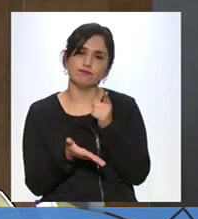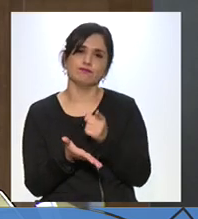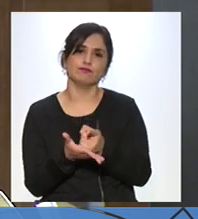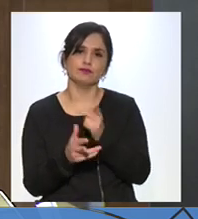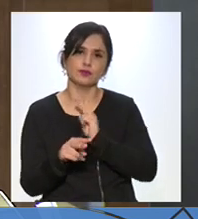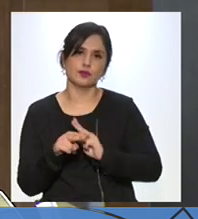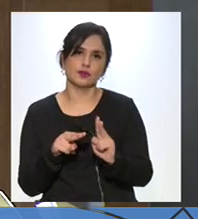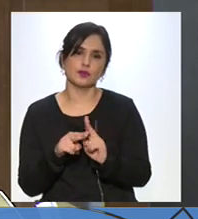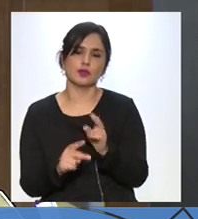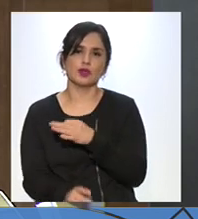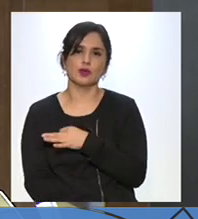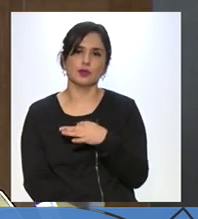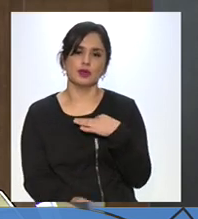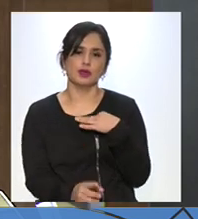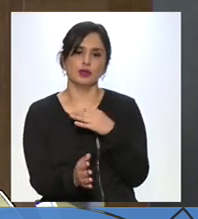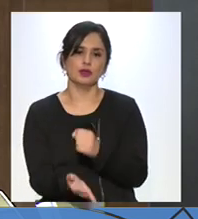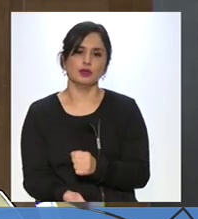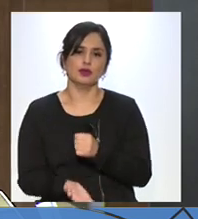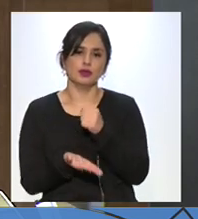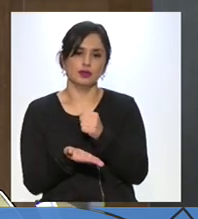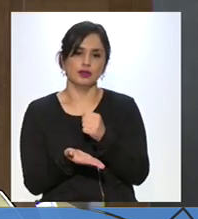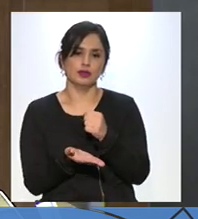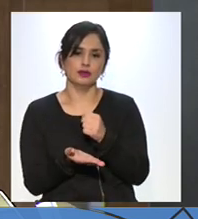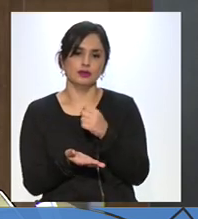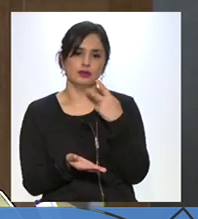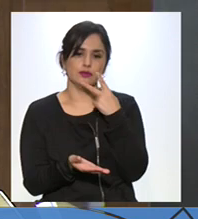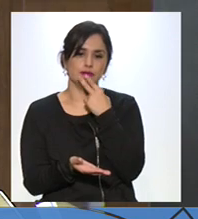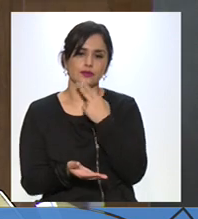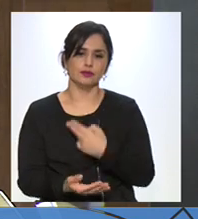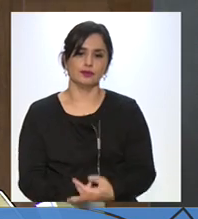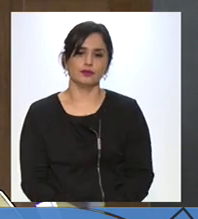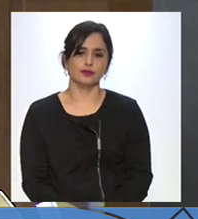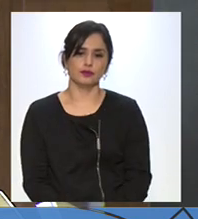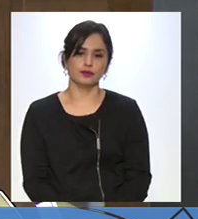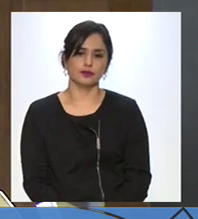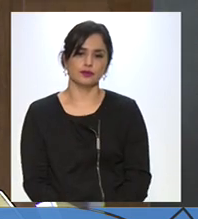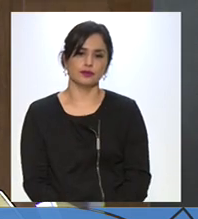Hacienda que han dicho varias veces